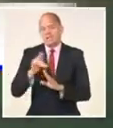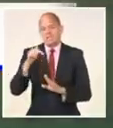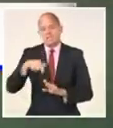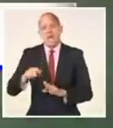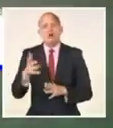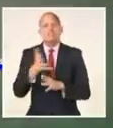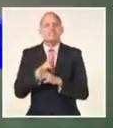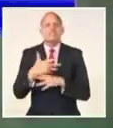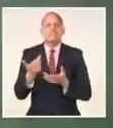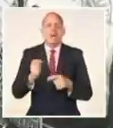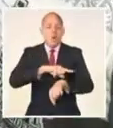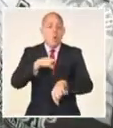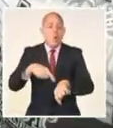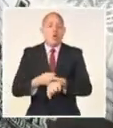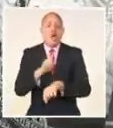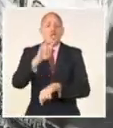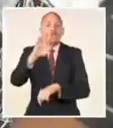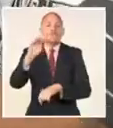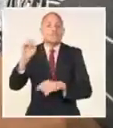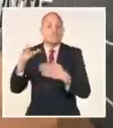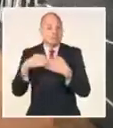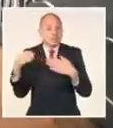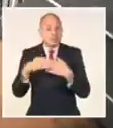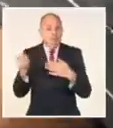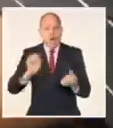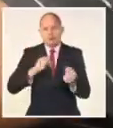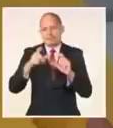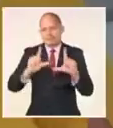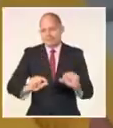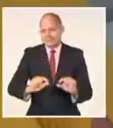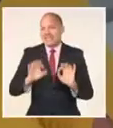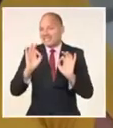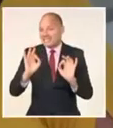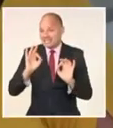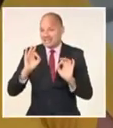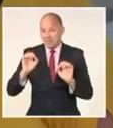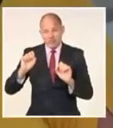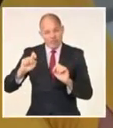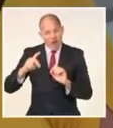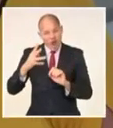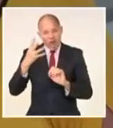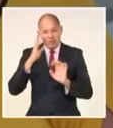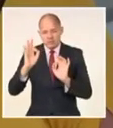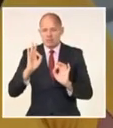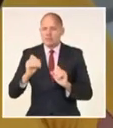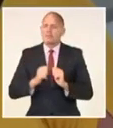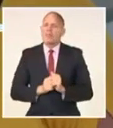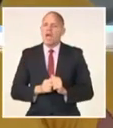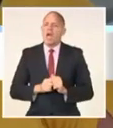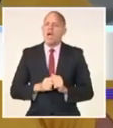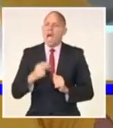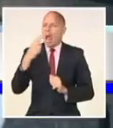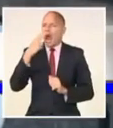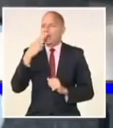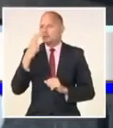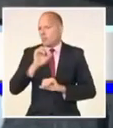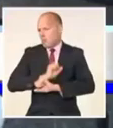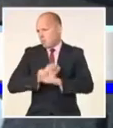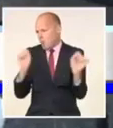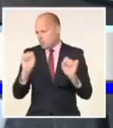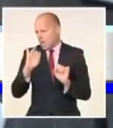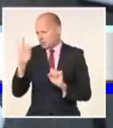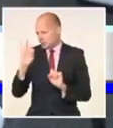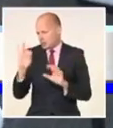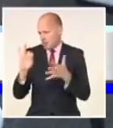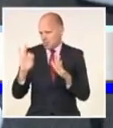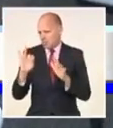ahorro. La dirección ya a las 7 de la mañana tiene parte del consumo del día anterior y sobre qué debemos actuar.